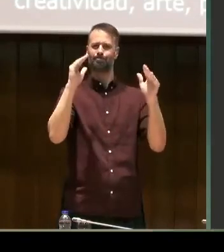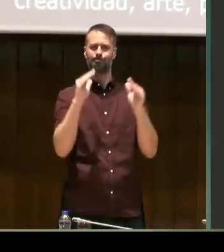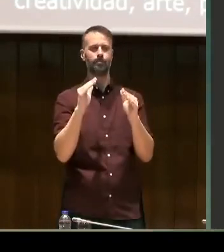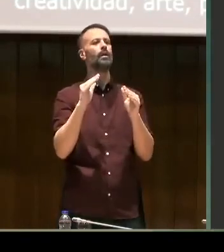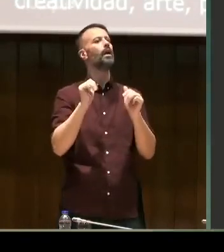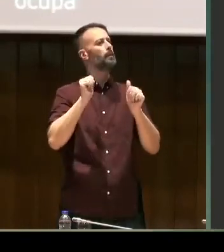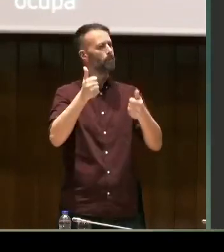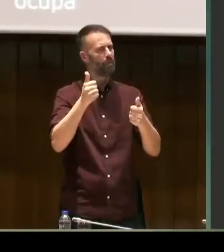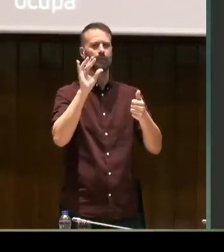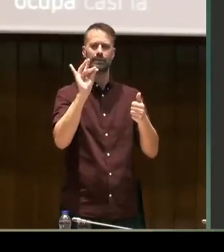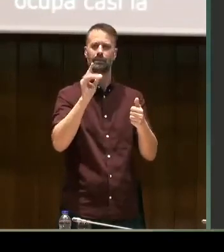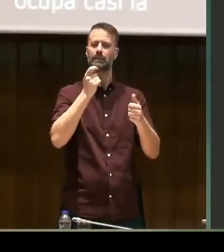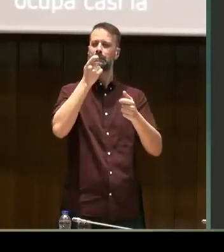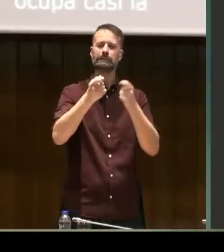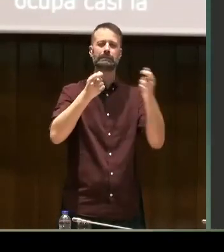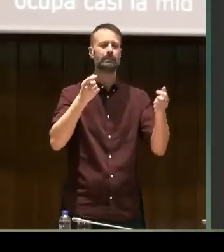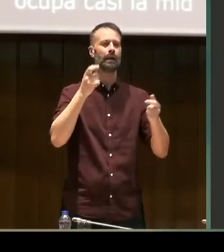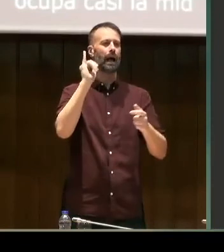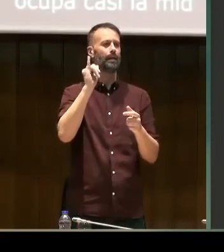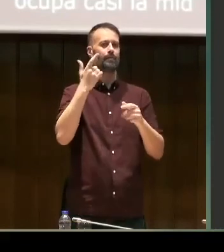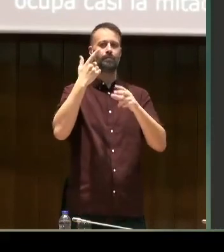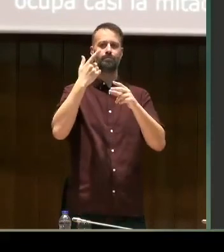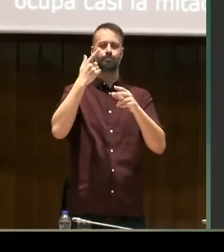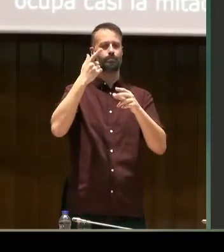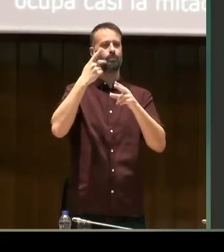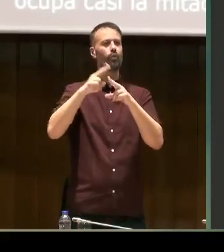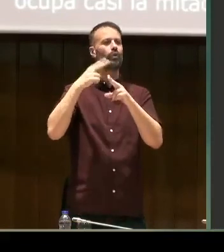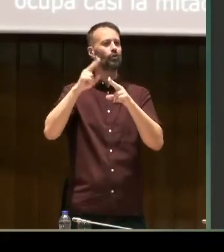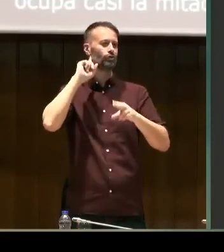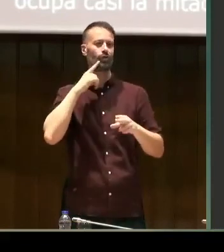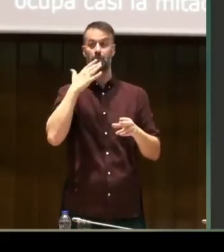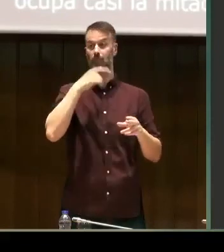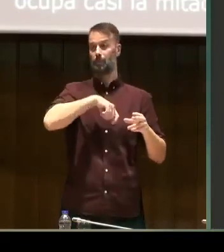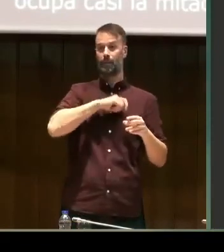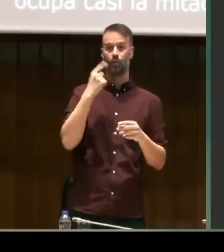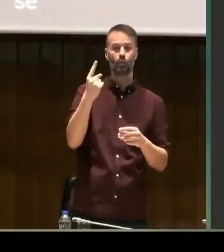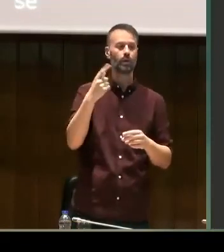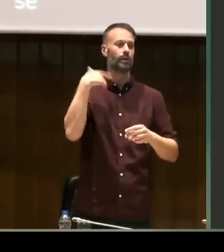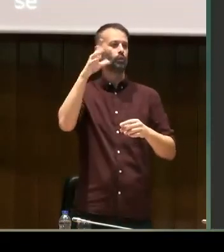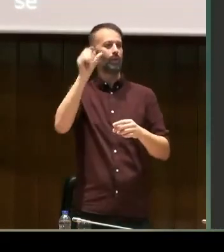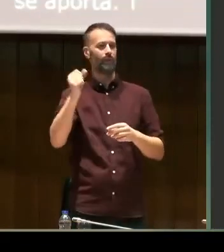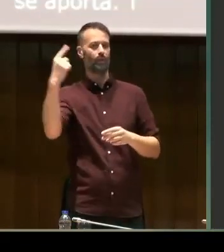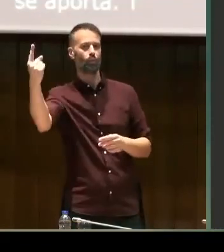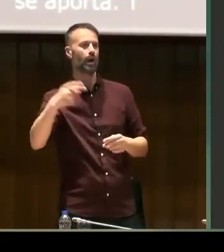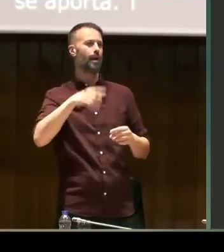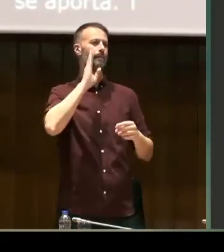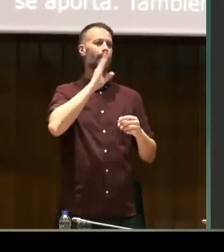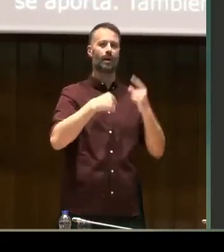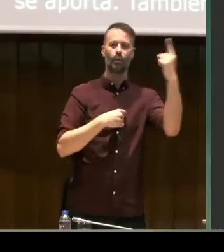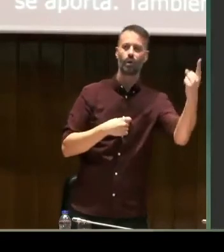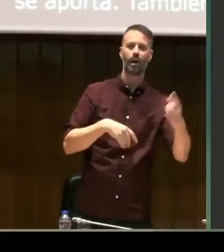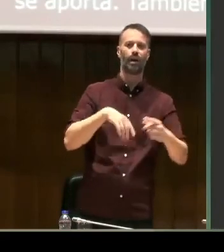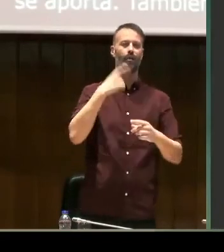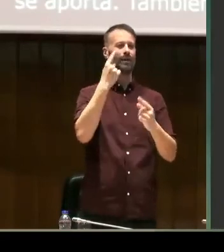el que menos aportaciones se detectan es en la política, pero entiendo que de forma gradual, a medida que